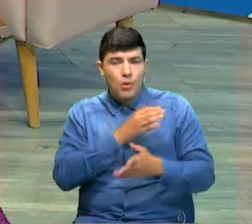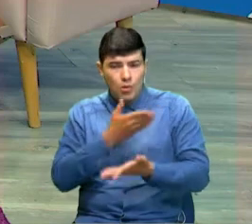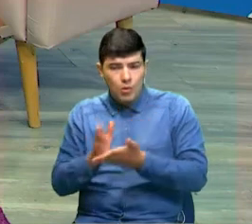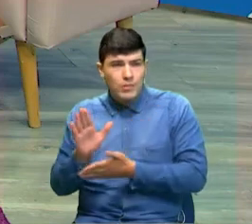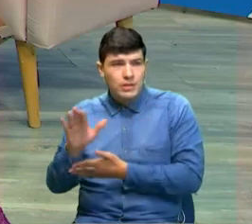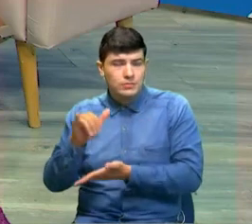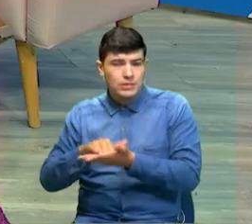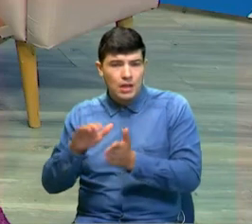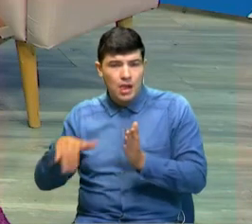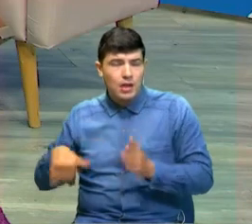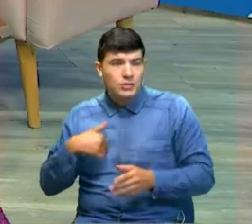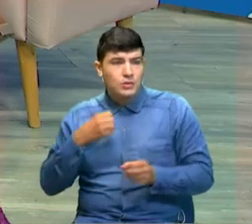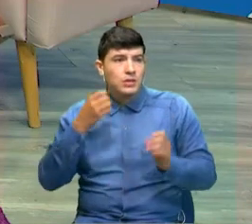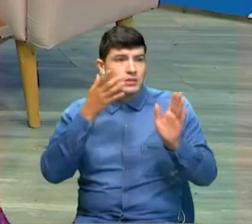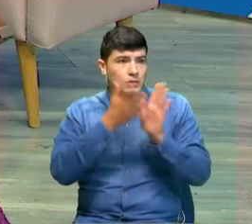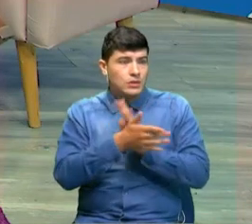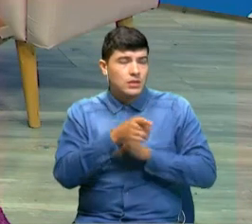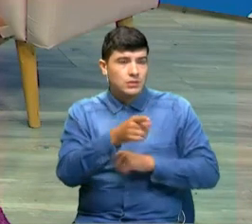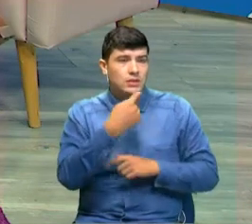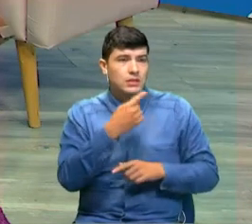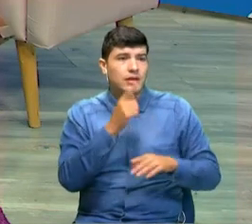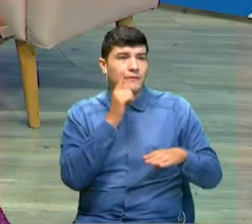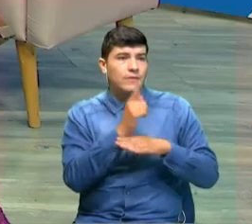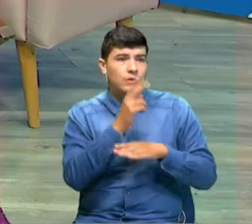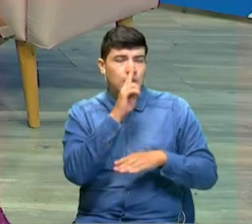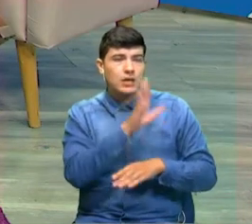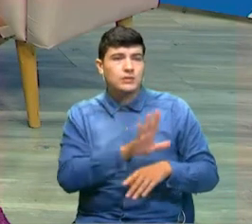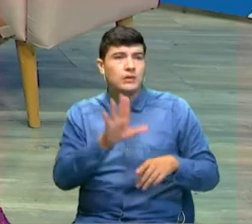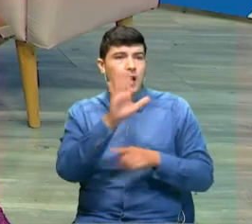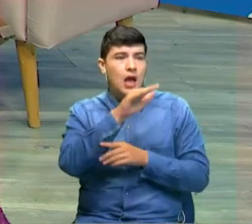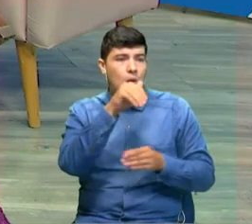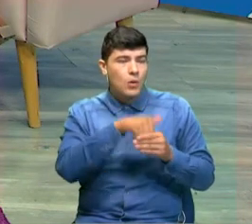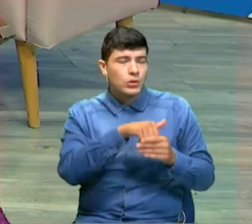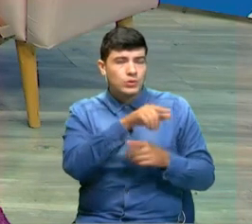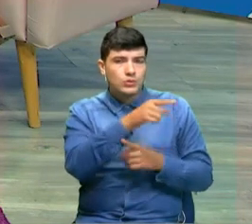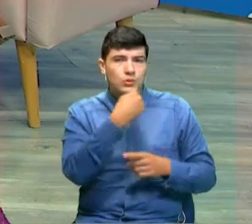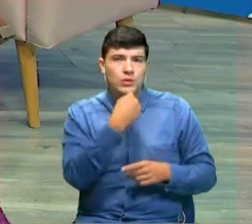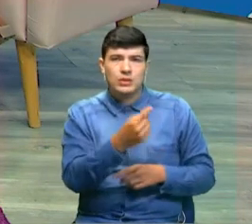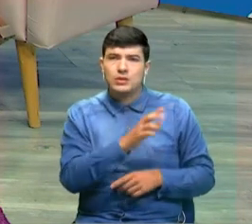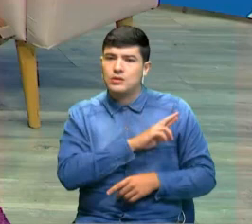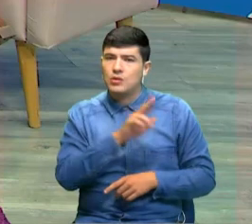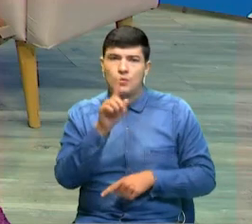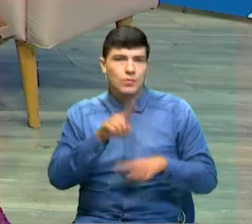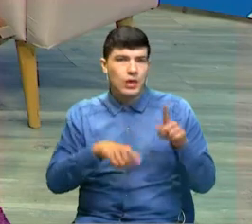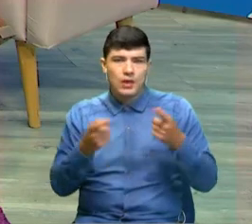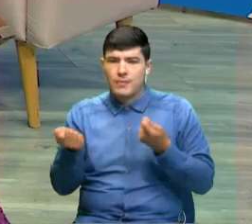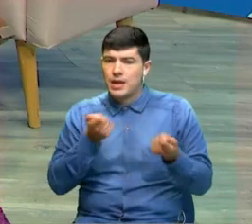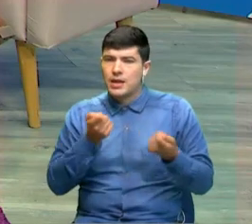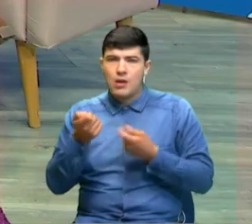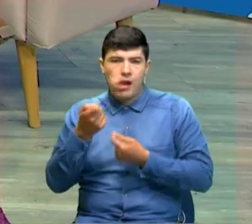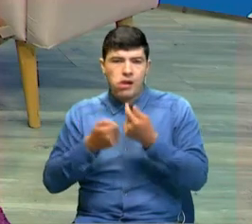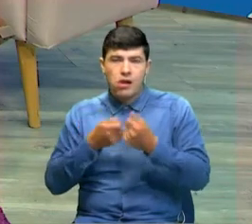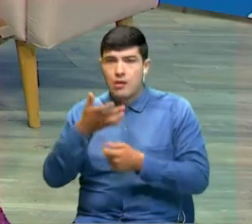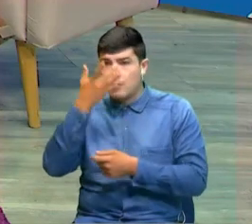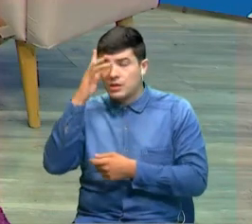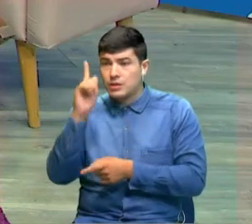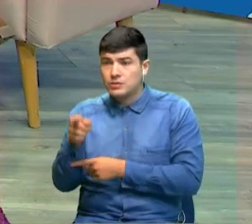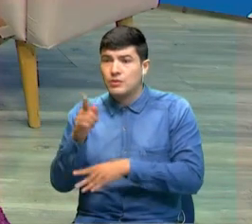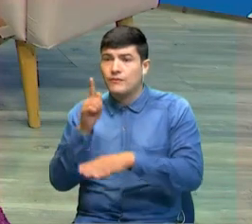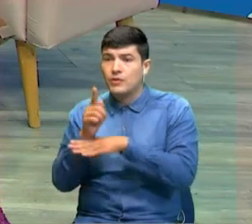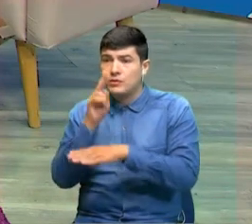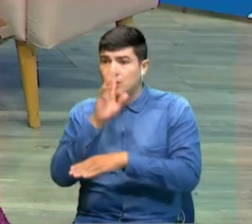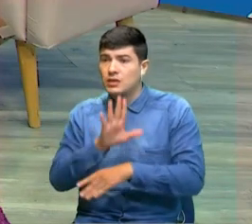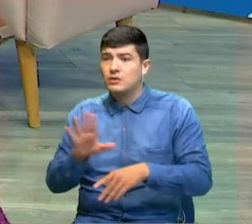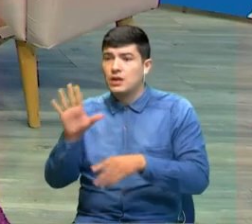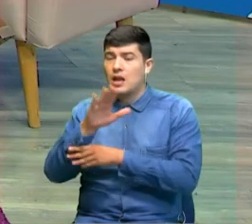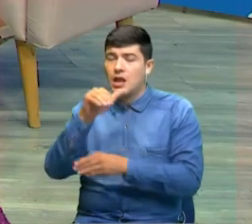cartera, y les conté que estaba por el Fondo Nacional del Ahorro, y ellos me dicen que es que ellos no manejan la cartera, porque por el Fondo Nacional del Ahorro no